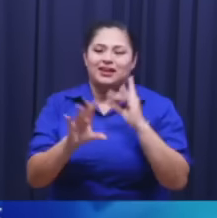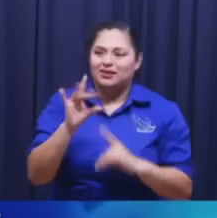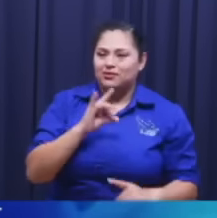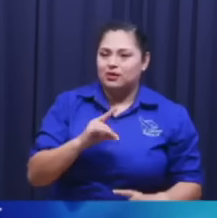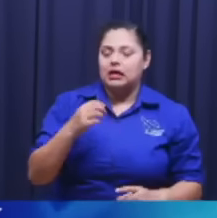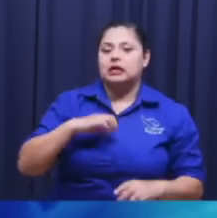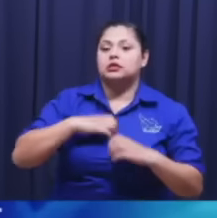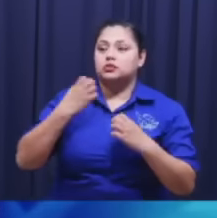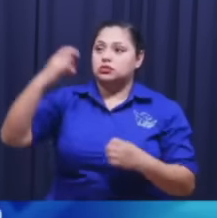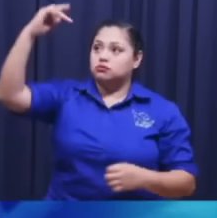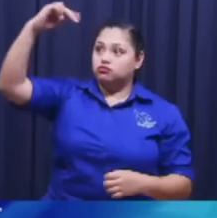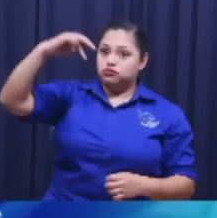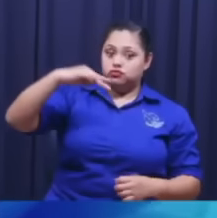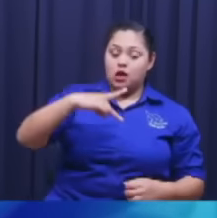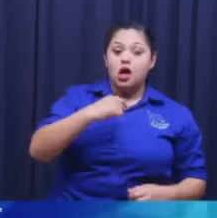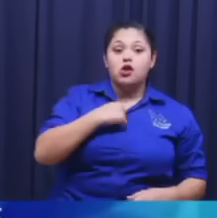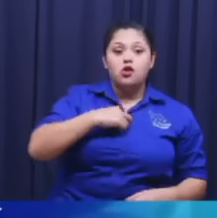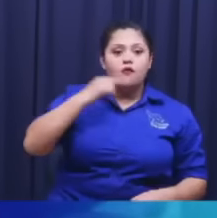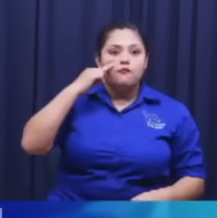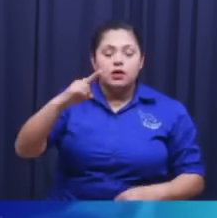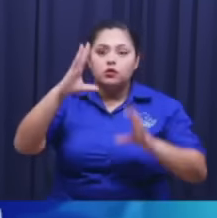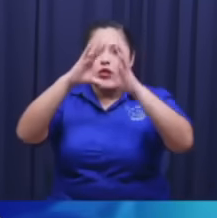ya bajó. ¿Qué viste? Una nube.